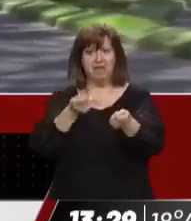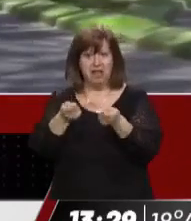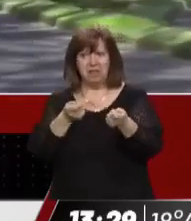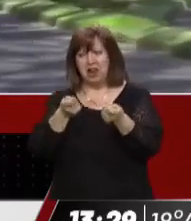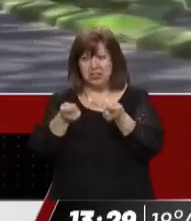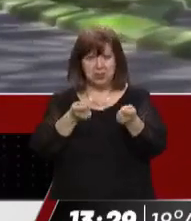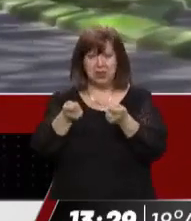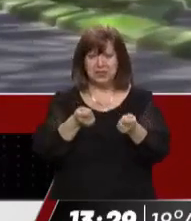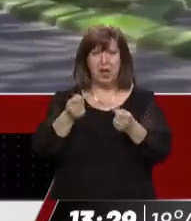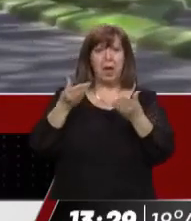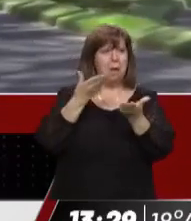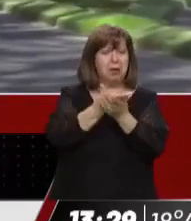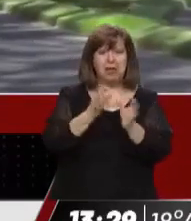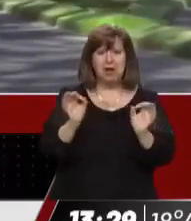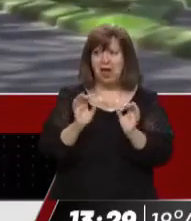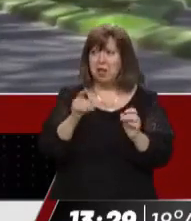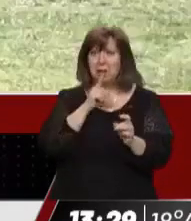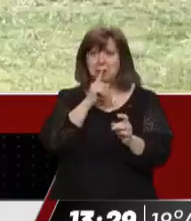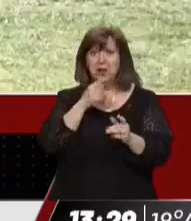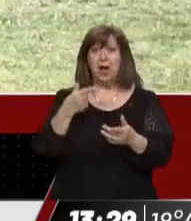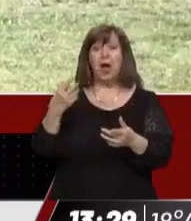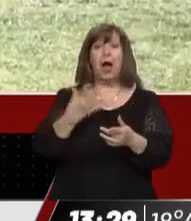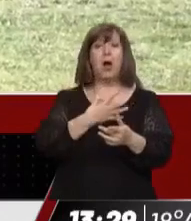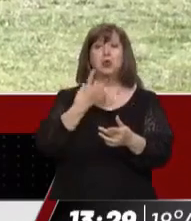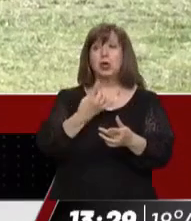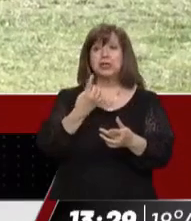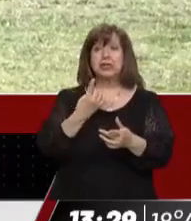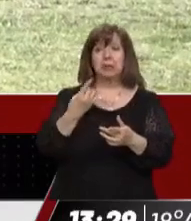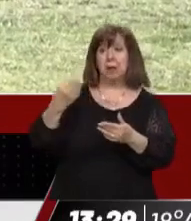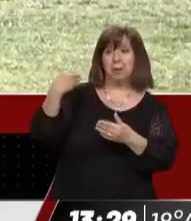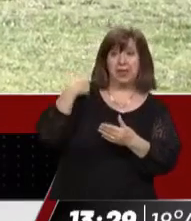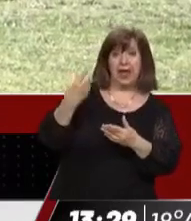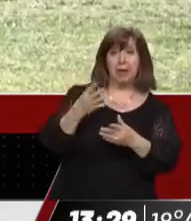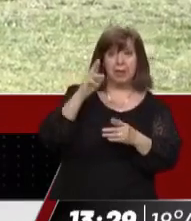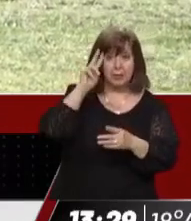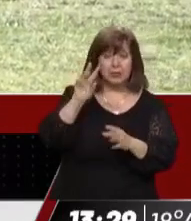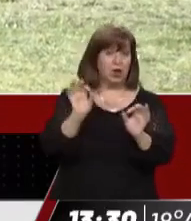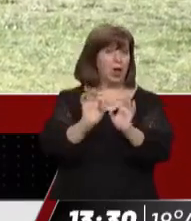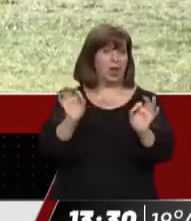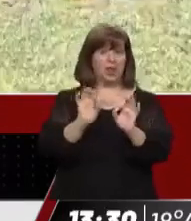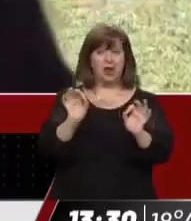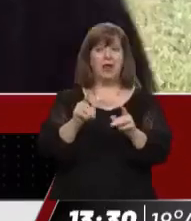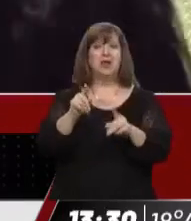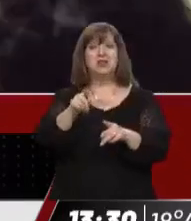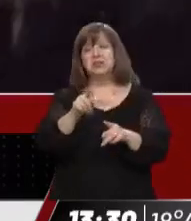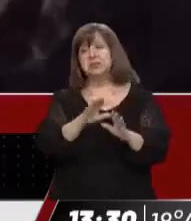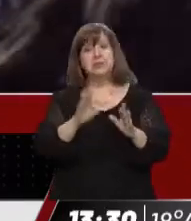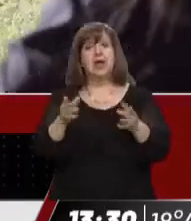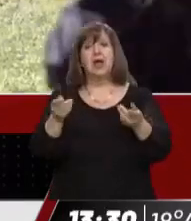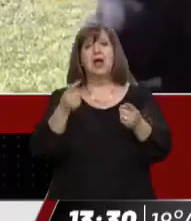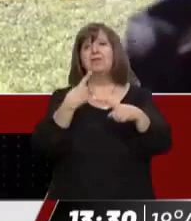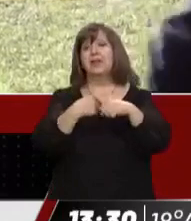porque porque no se pidieron la autorización Entonces no hay ninguna fiesta habilitada para que los chicos puedan ir ahí